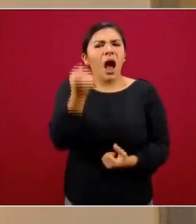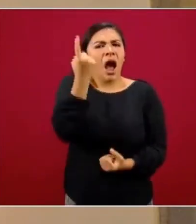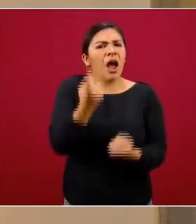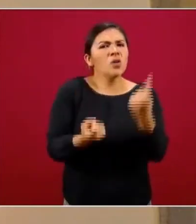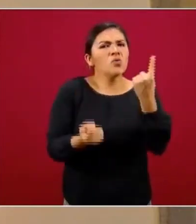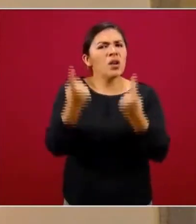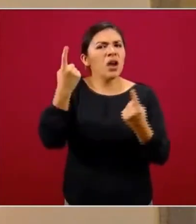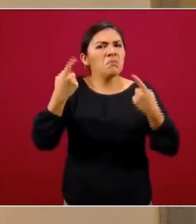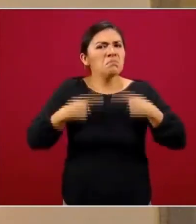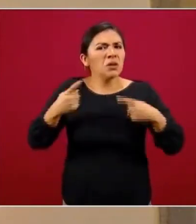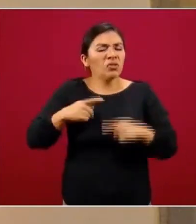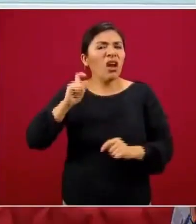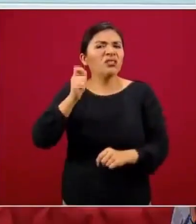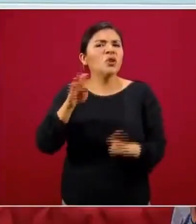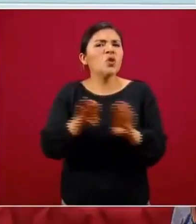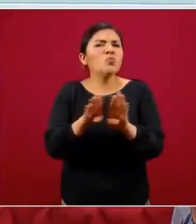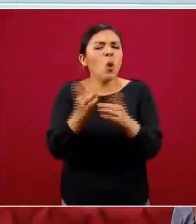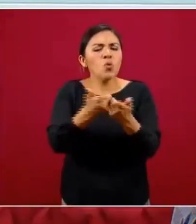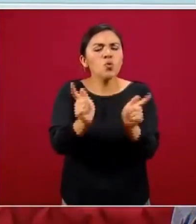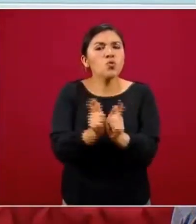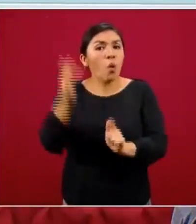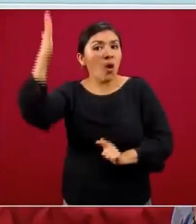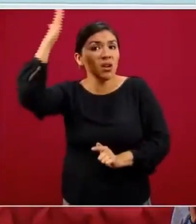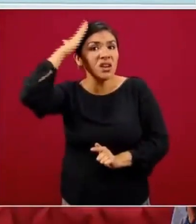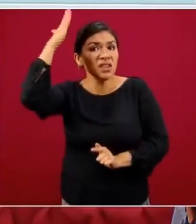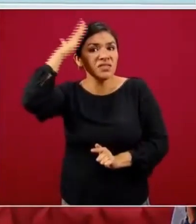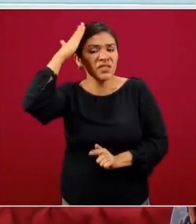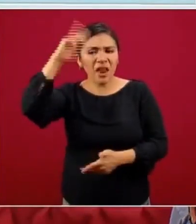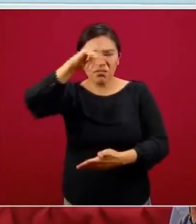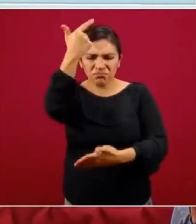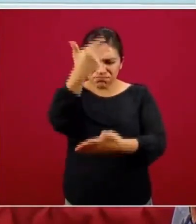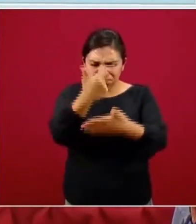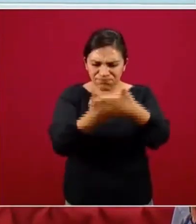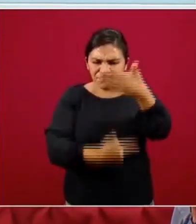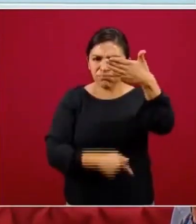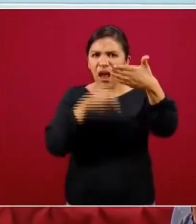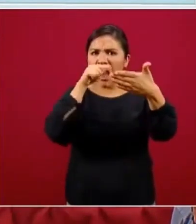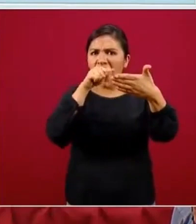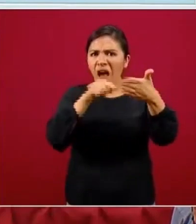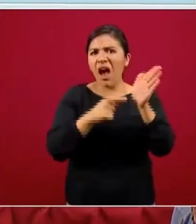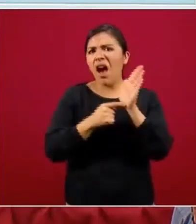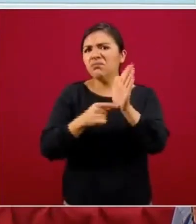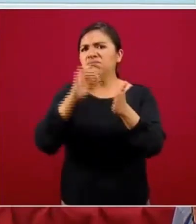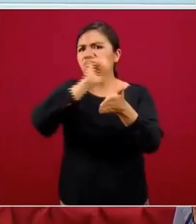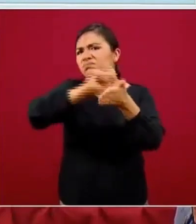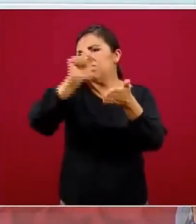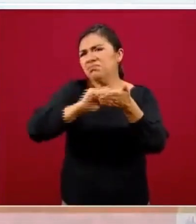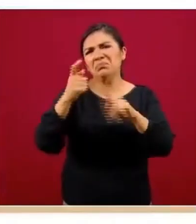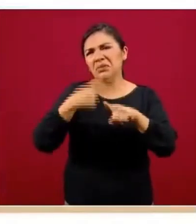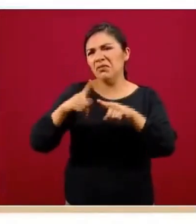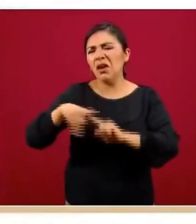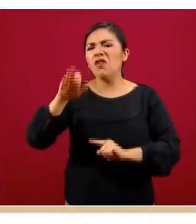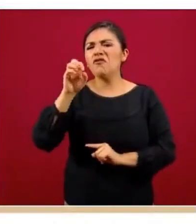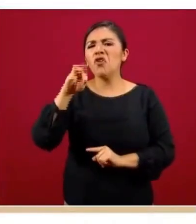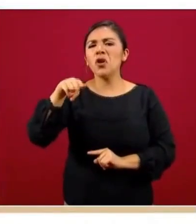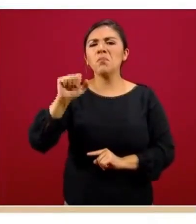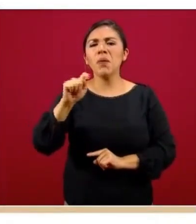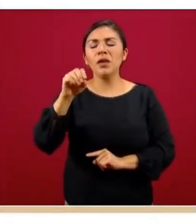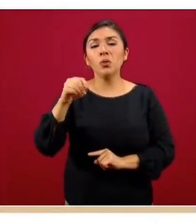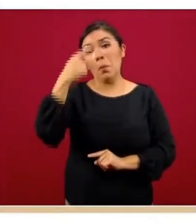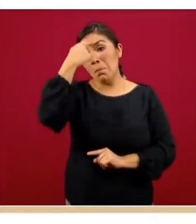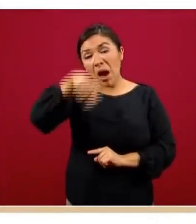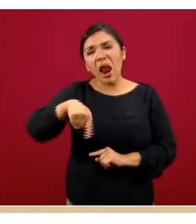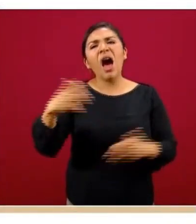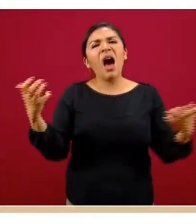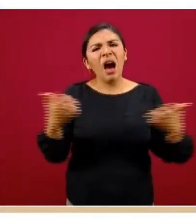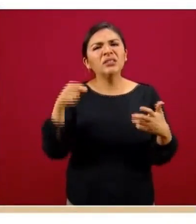algunos determinados líderes donde levantan un formato y este formato hace crear de